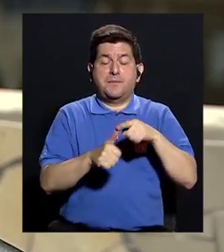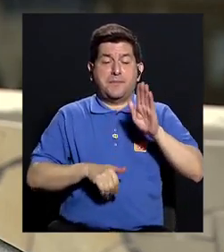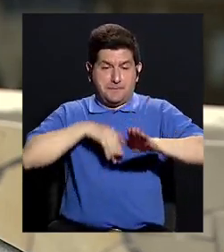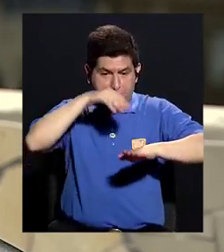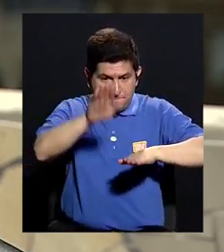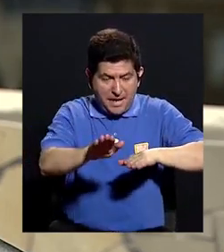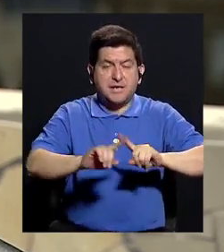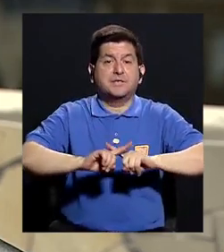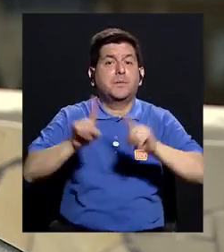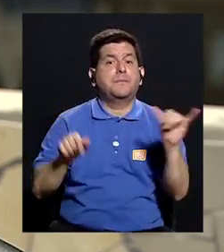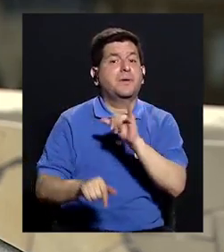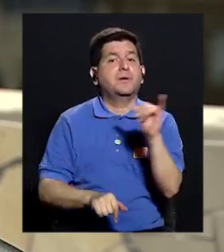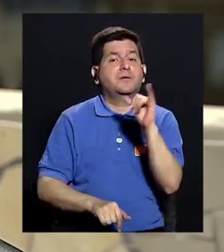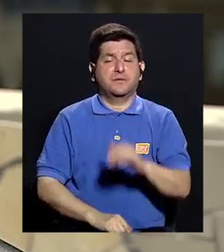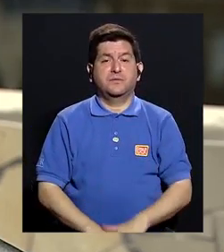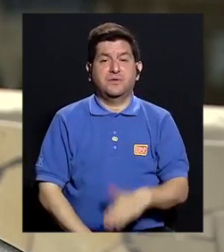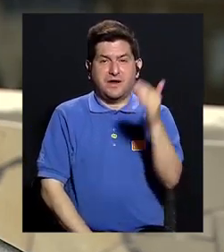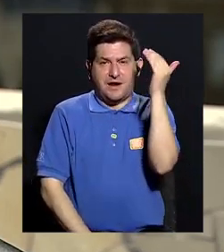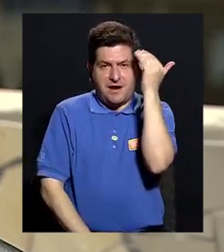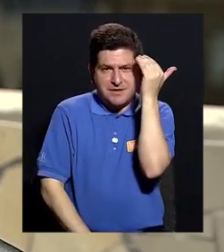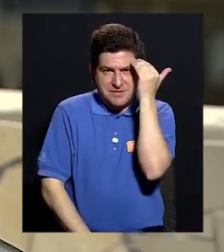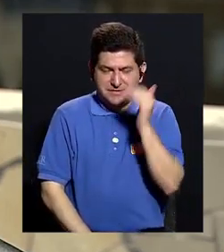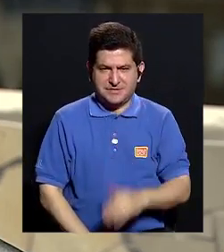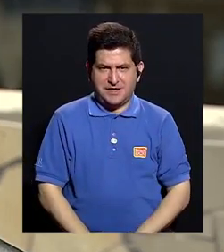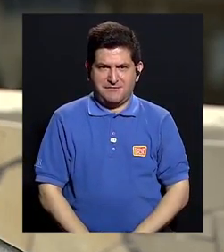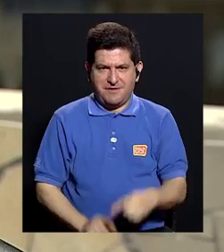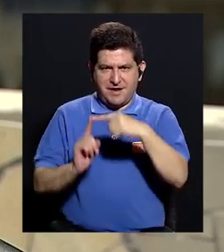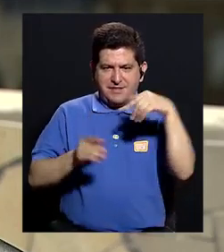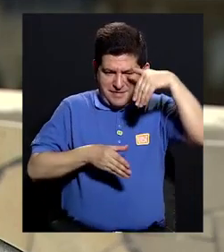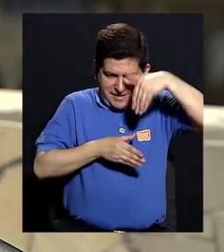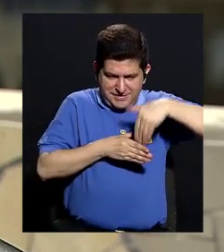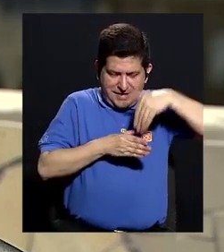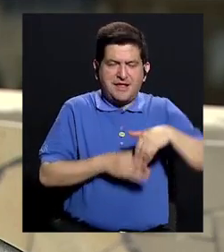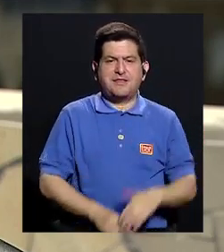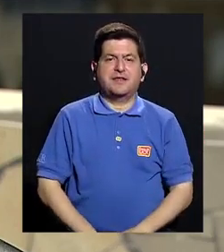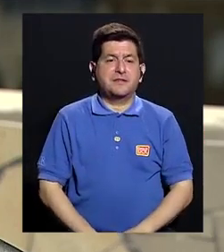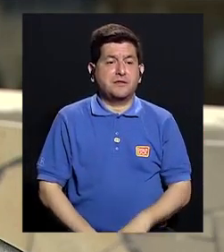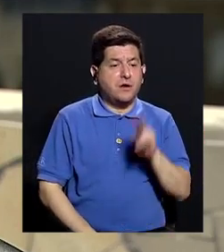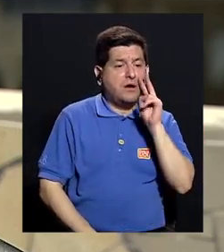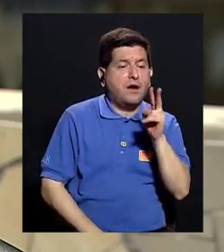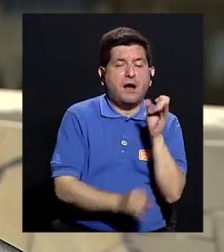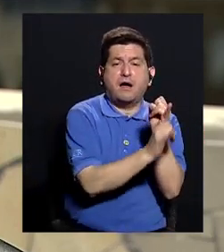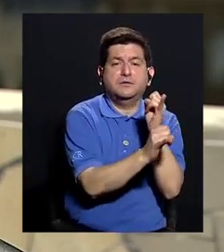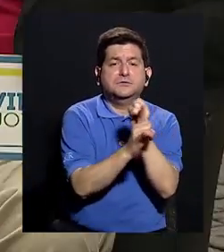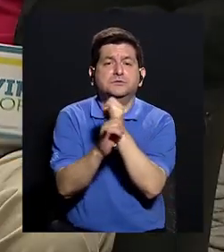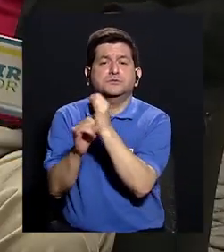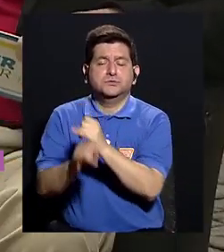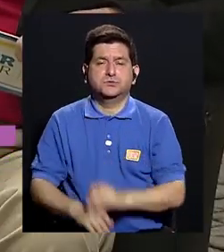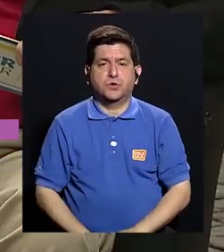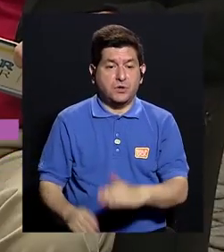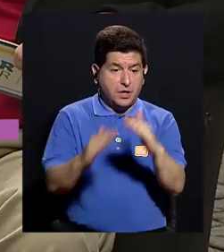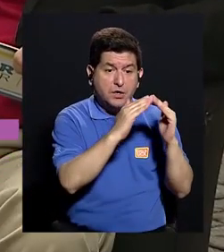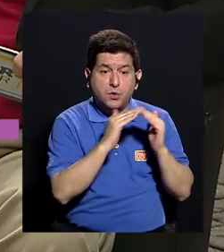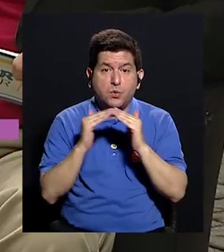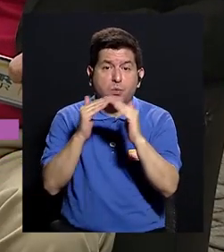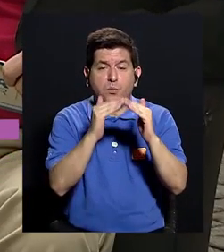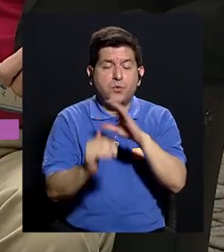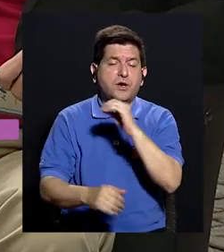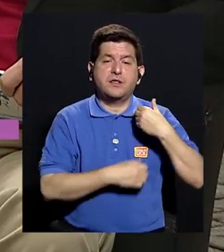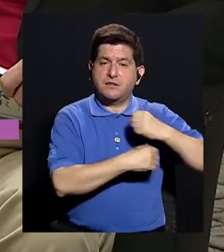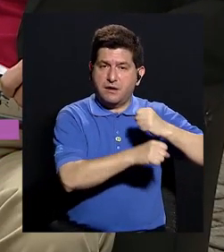paso pero también es saber esa mirada desde adentro tiene que ver con las instituciones también y las comunidades